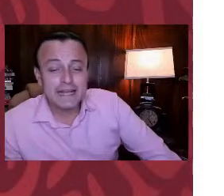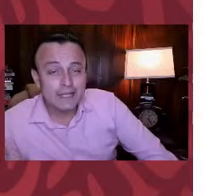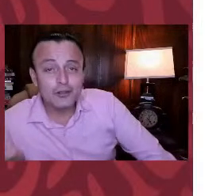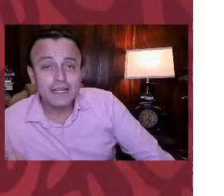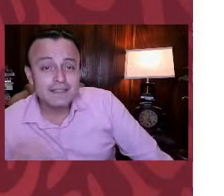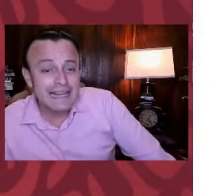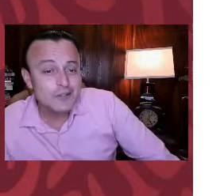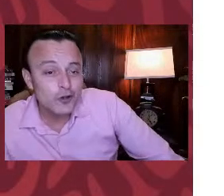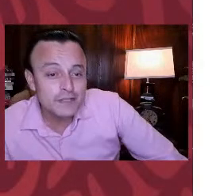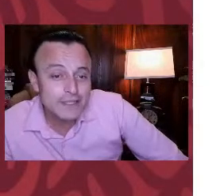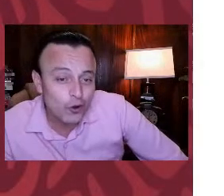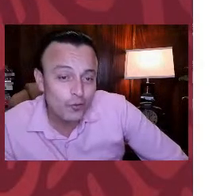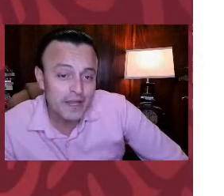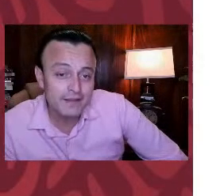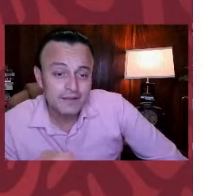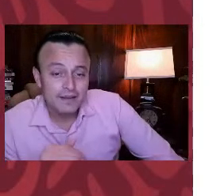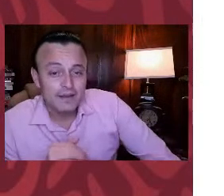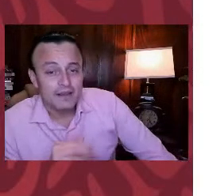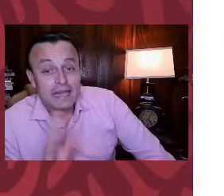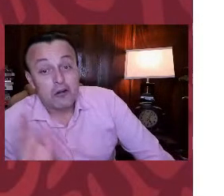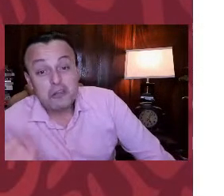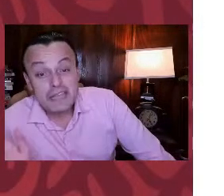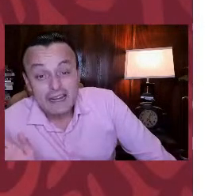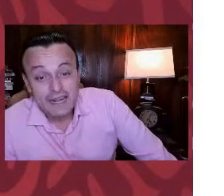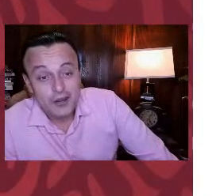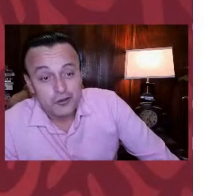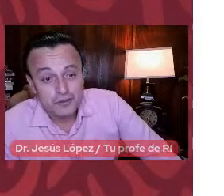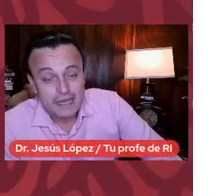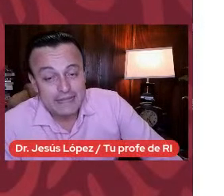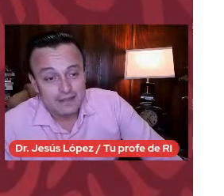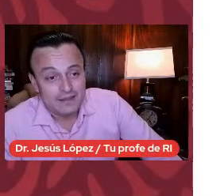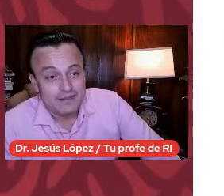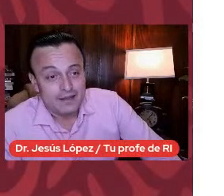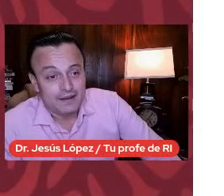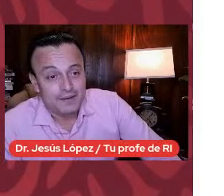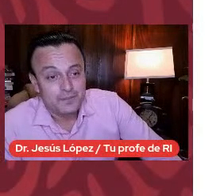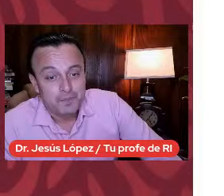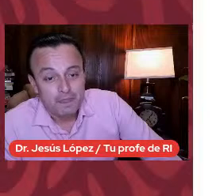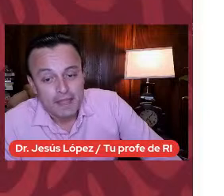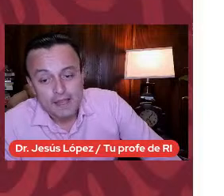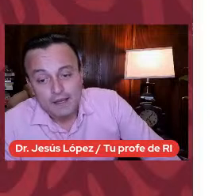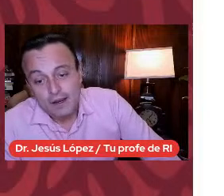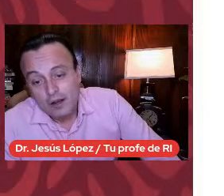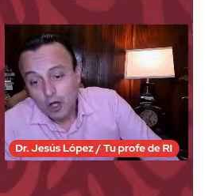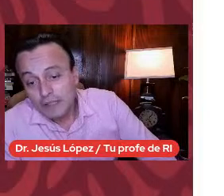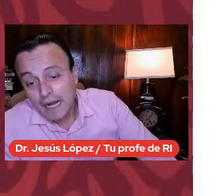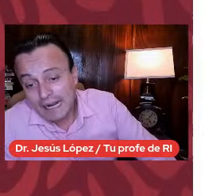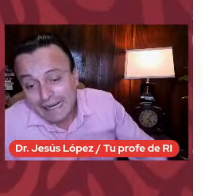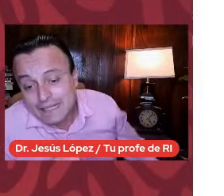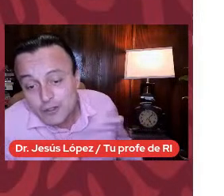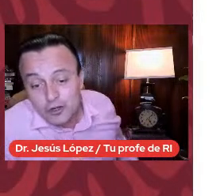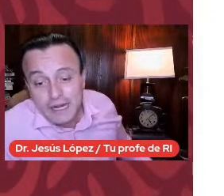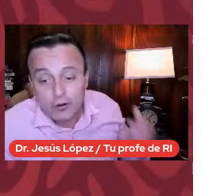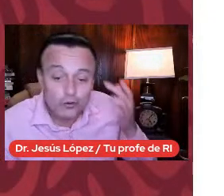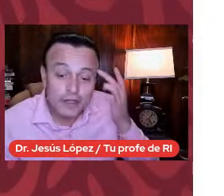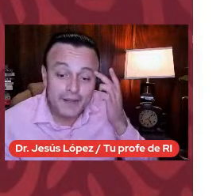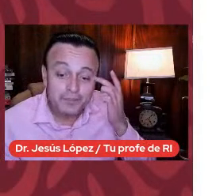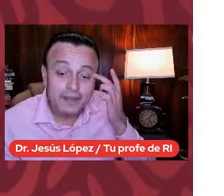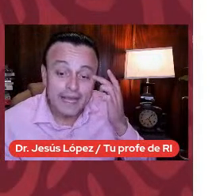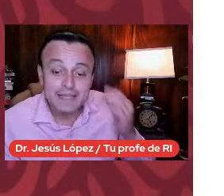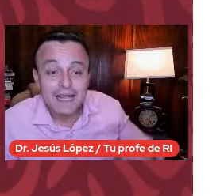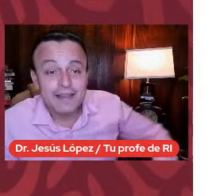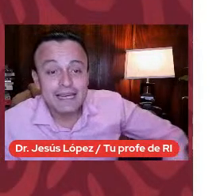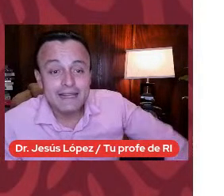termina explicándoles las cosas obvias que no quieren ellos entender. Otra reacción